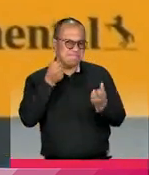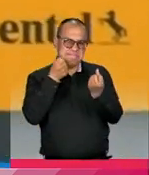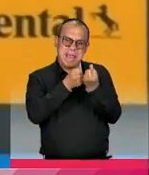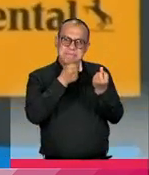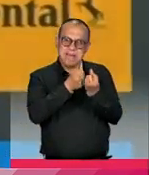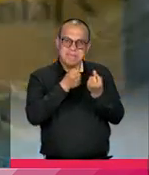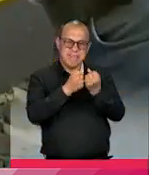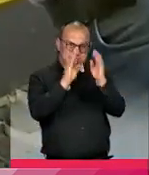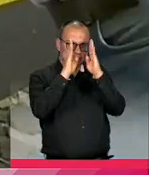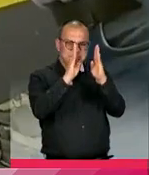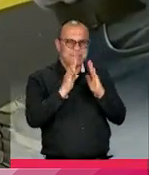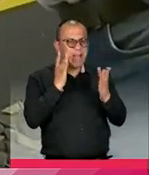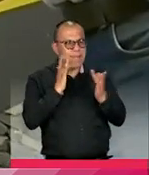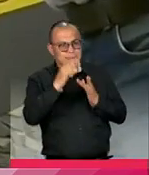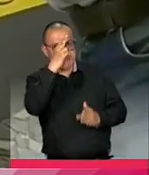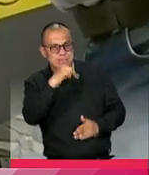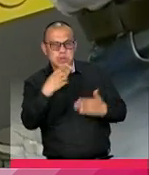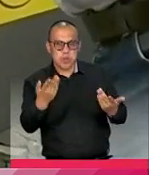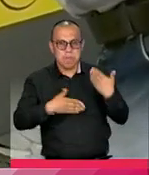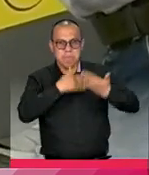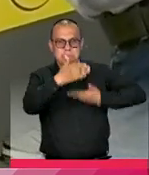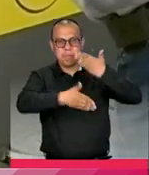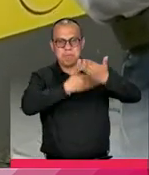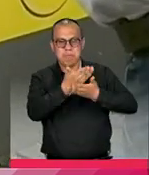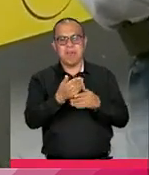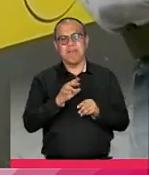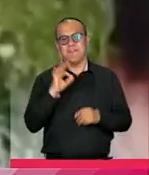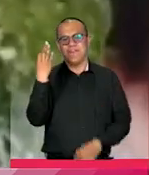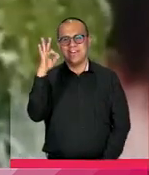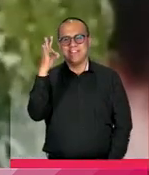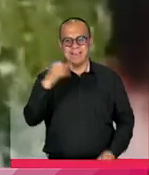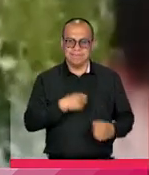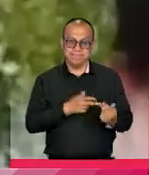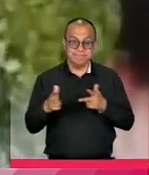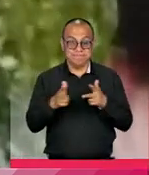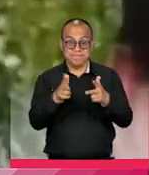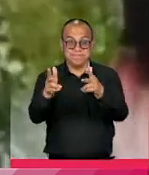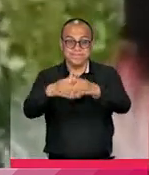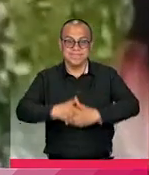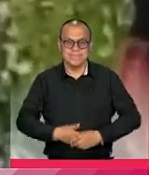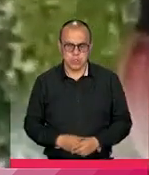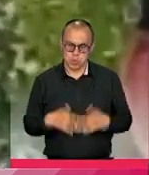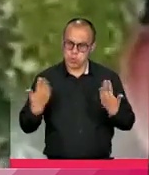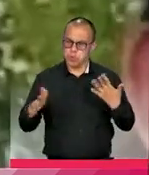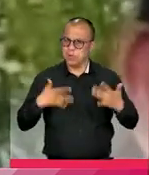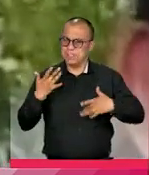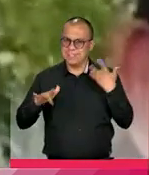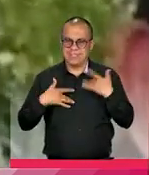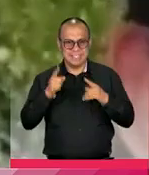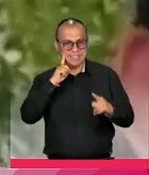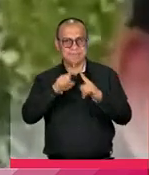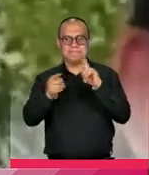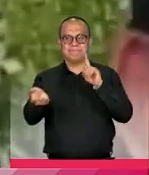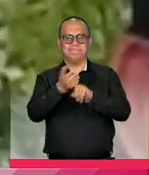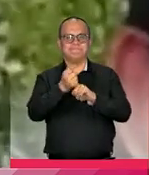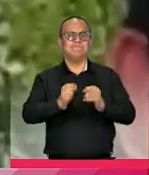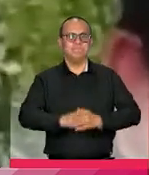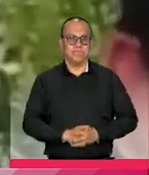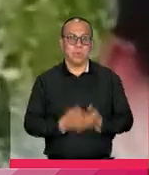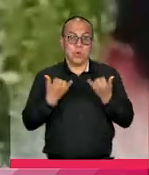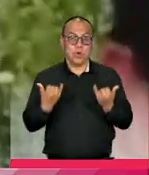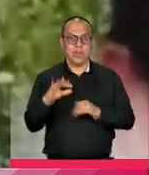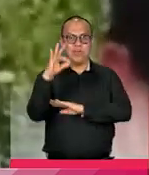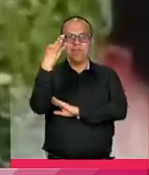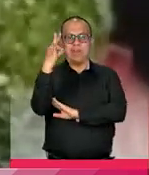estar pendientes del trabajo de su hijo conquistando las carreteras de Francia. Y muy contentos de verdad de ese logro de mi hijo, estar hoy allá en el